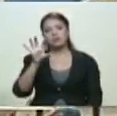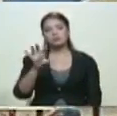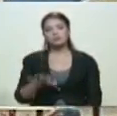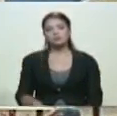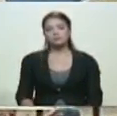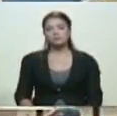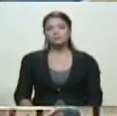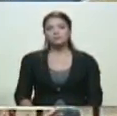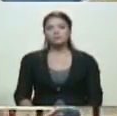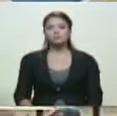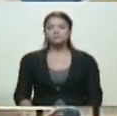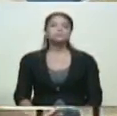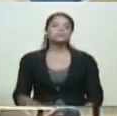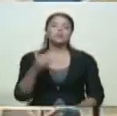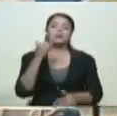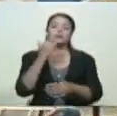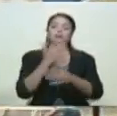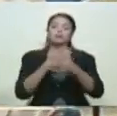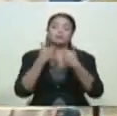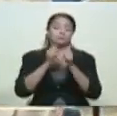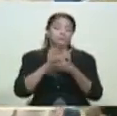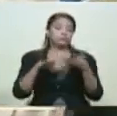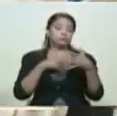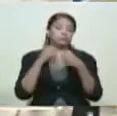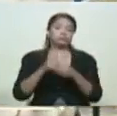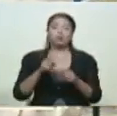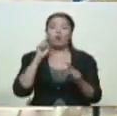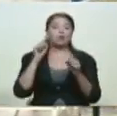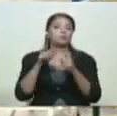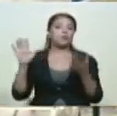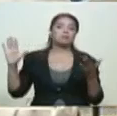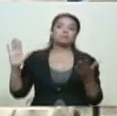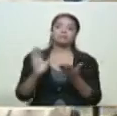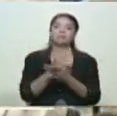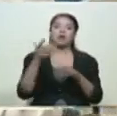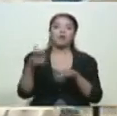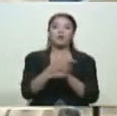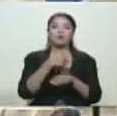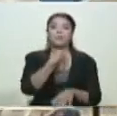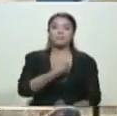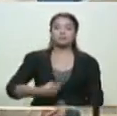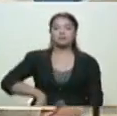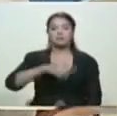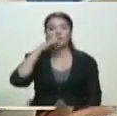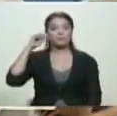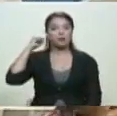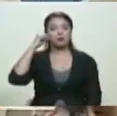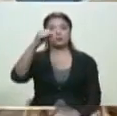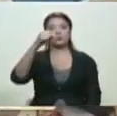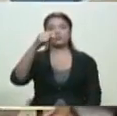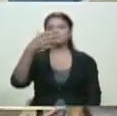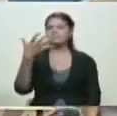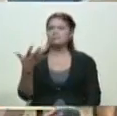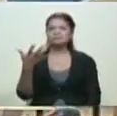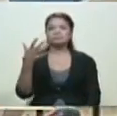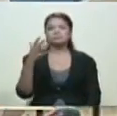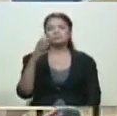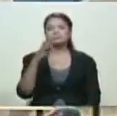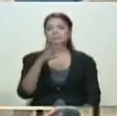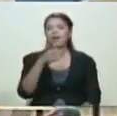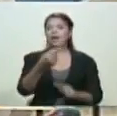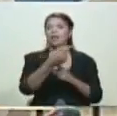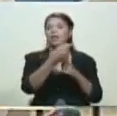Una violencia desestabilizadora que buscaba derrocar al gobierno del presidente Maduro atendiendo un guión